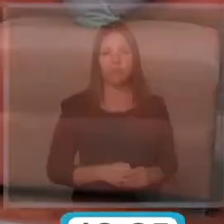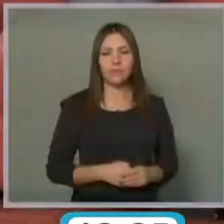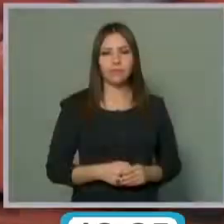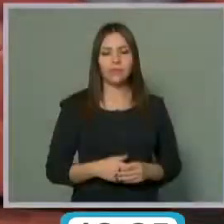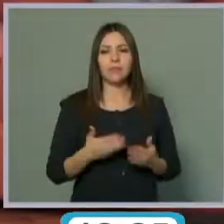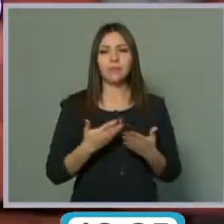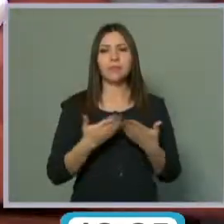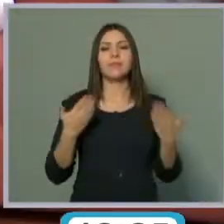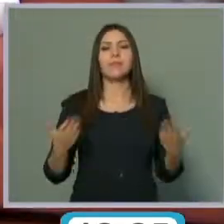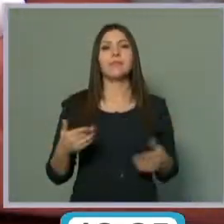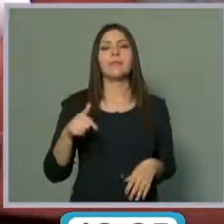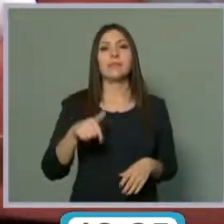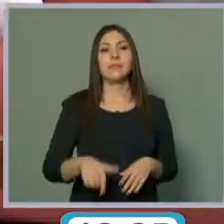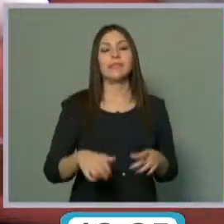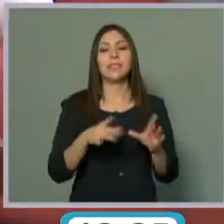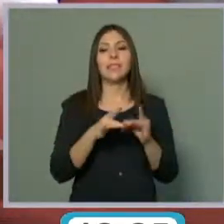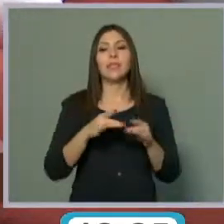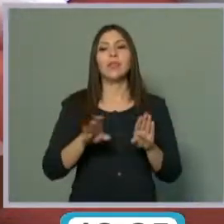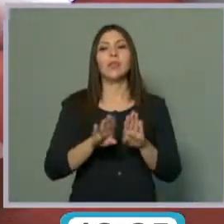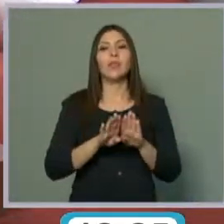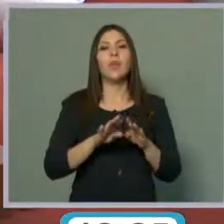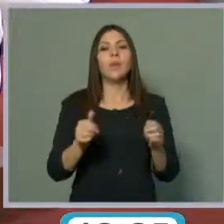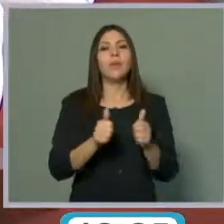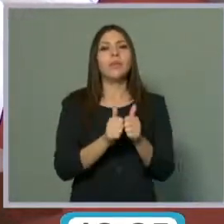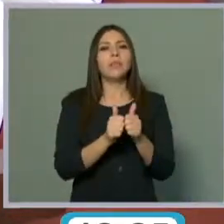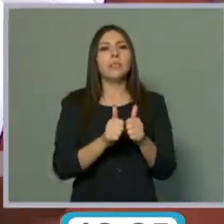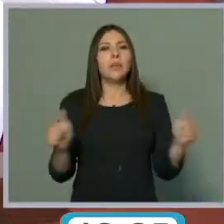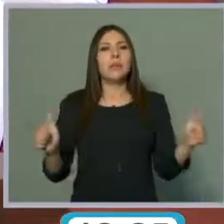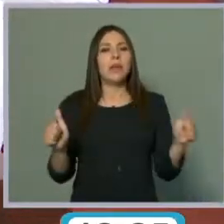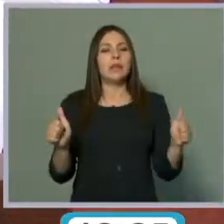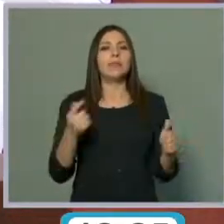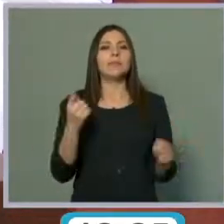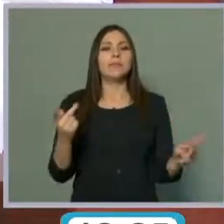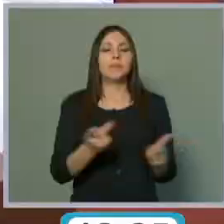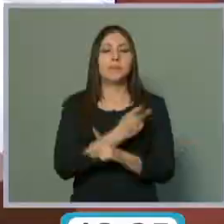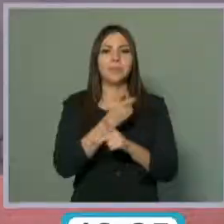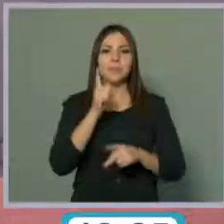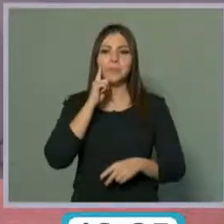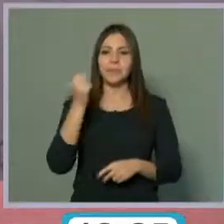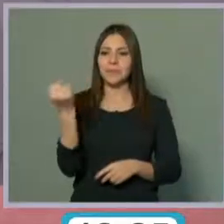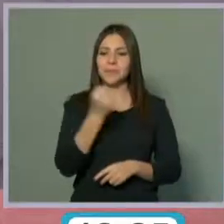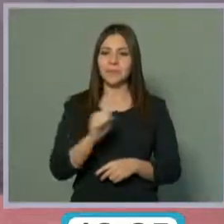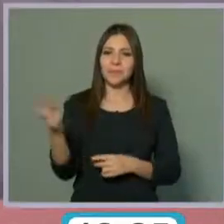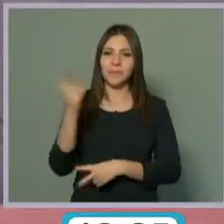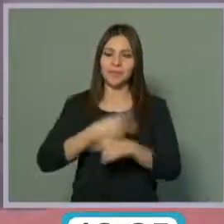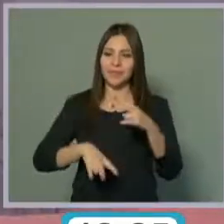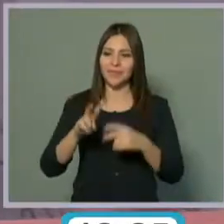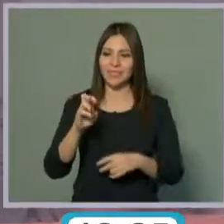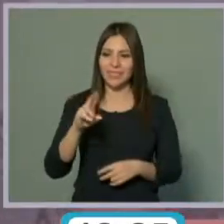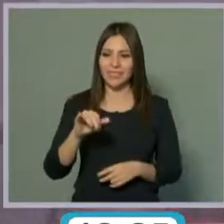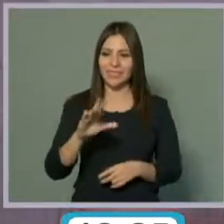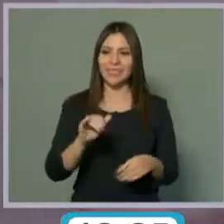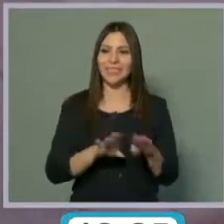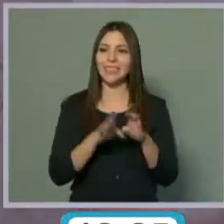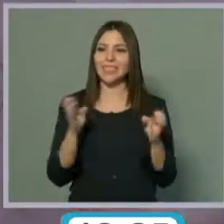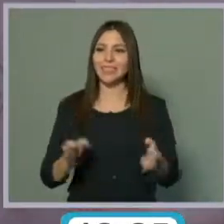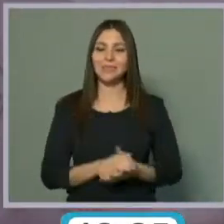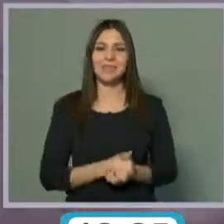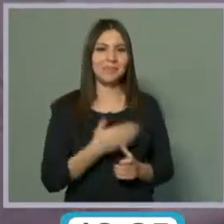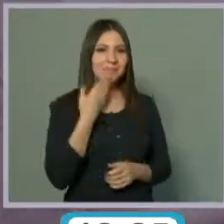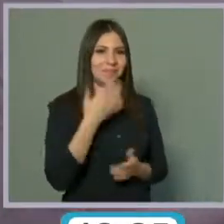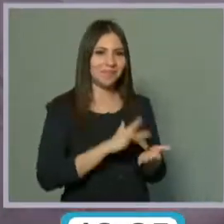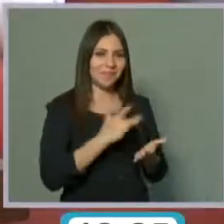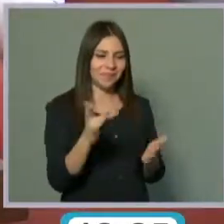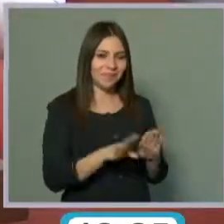Y hoy en Ciclo de Vida estaremos hablando del ciclo de la separación. Por eso tenemos aquí a nuestra experta, Vero García. ¿Cómo estás? Muy bien, gracias Andrés, ¿cómo estás?